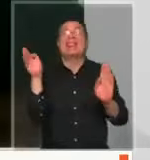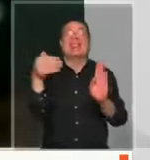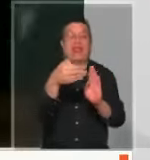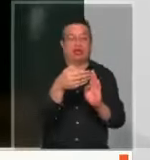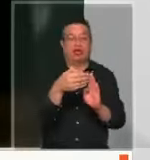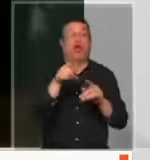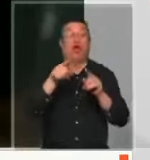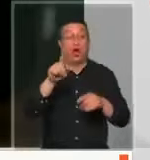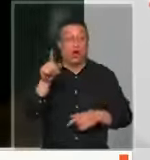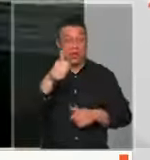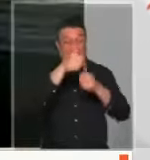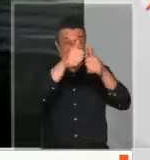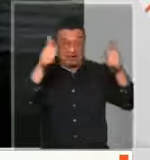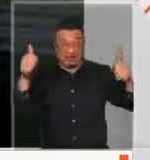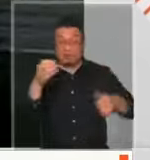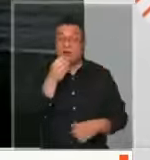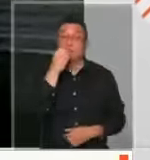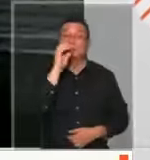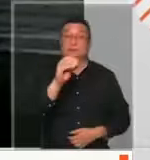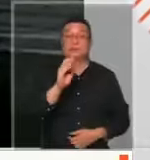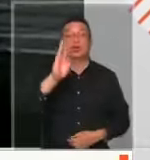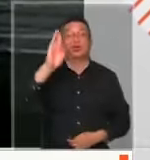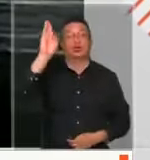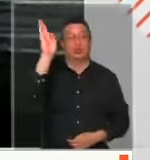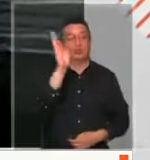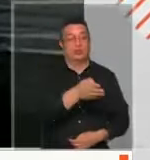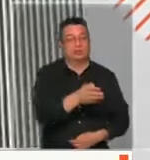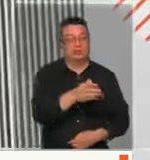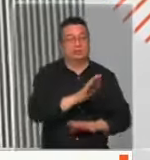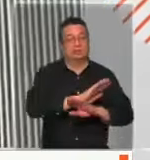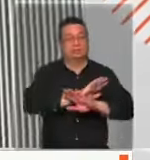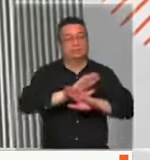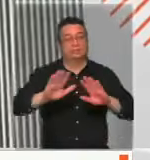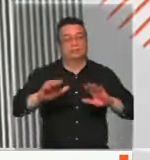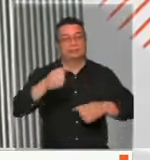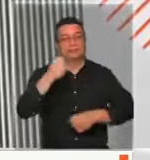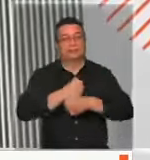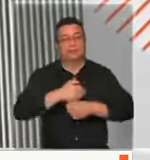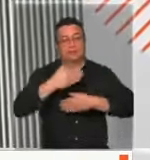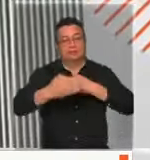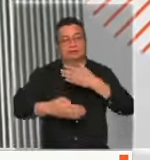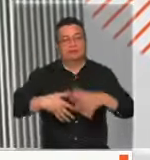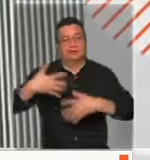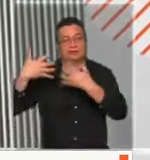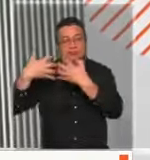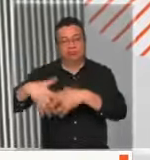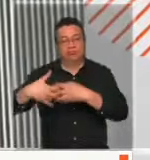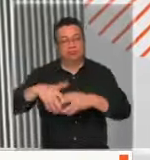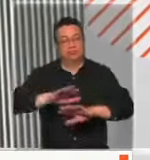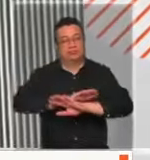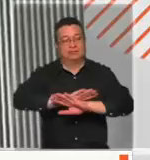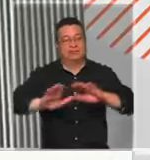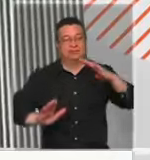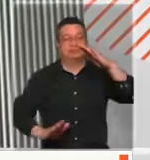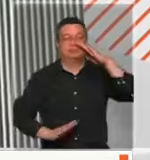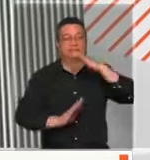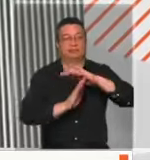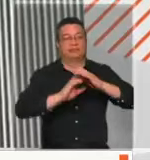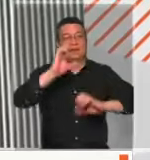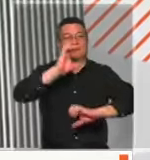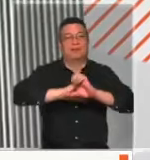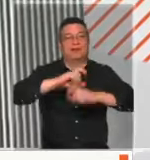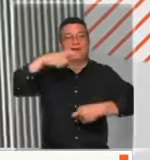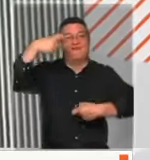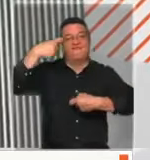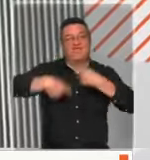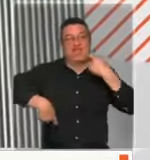sus directivos anunciaron la suspensión indefinida de las faenas productivas de esta siderúrgica debido